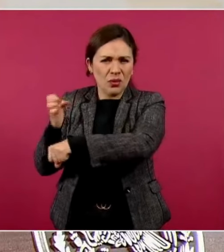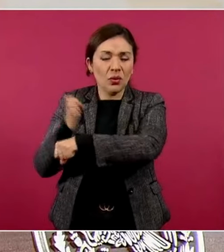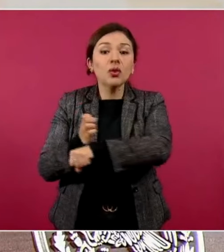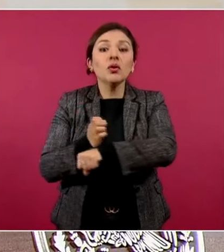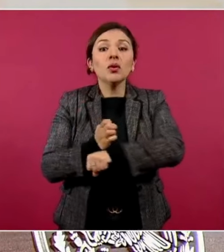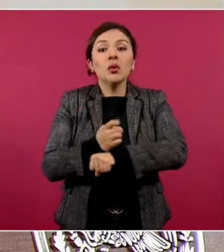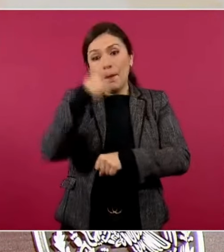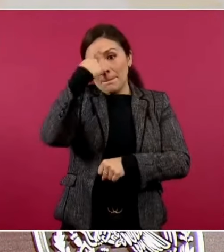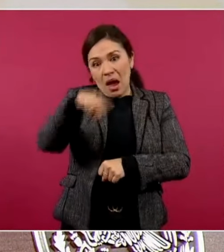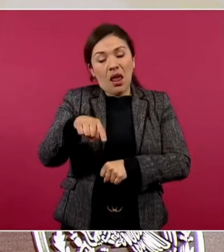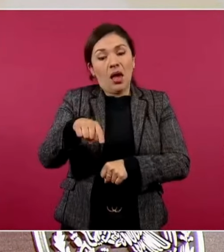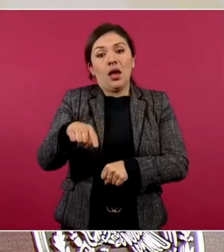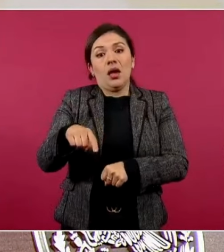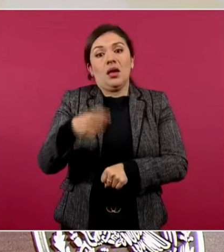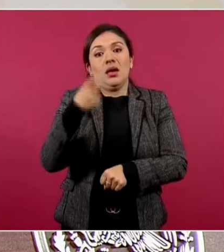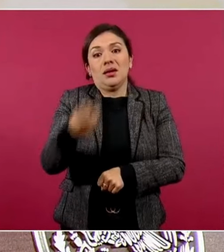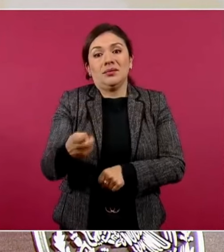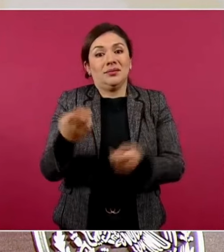en todos los cierres